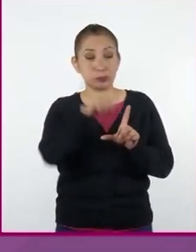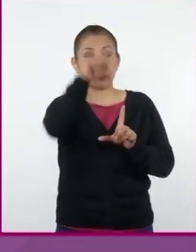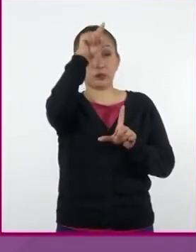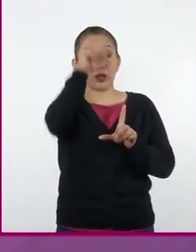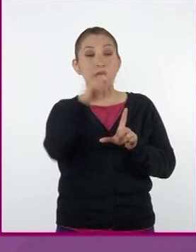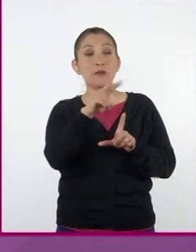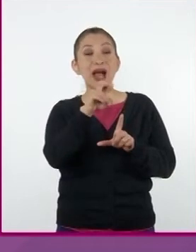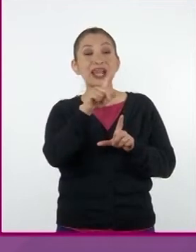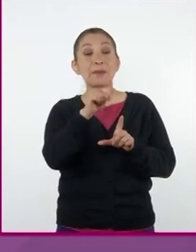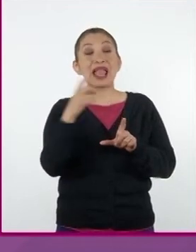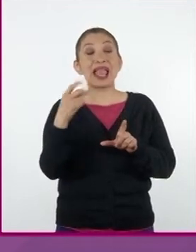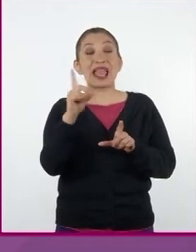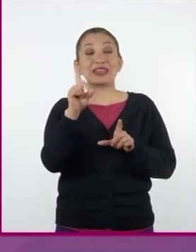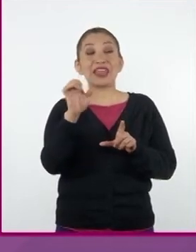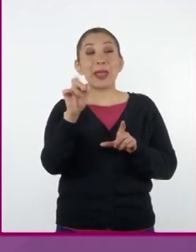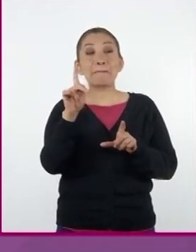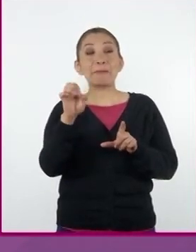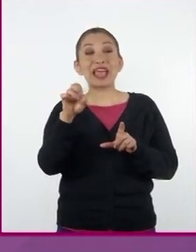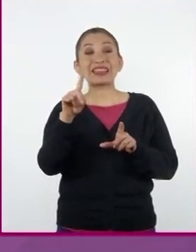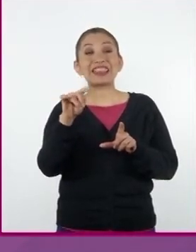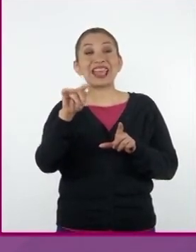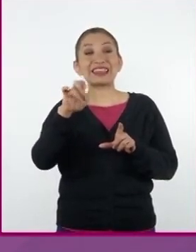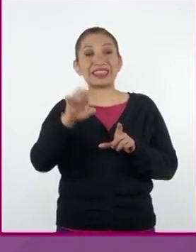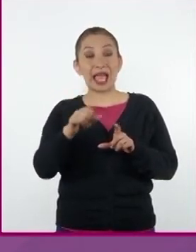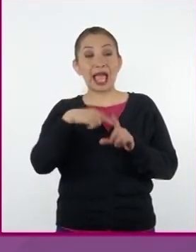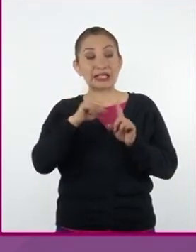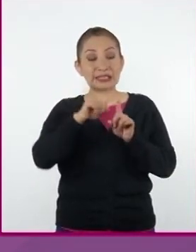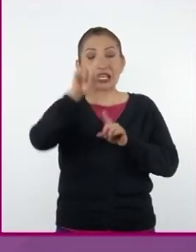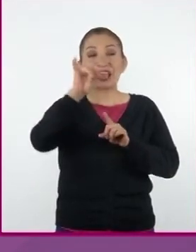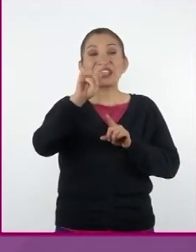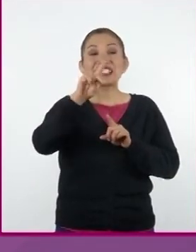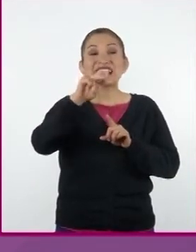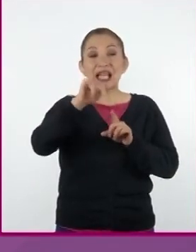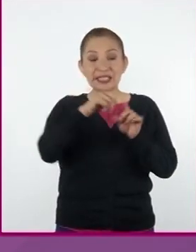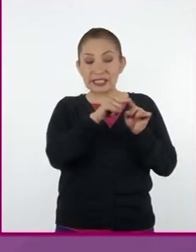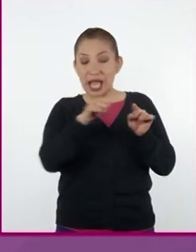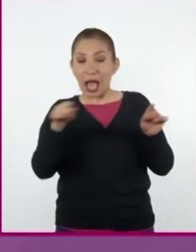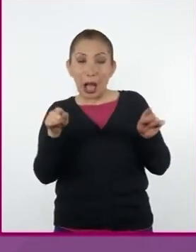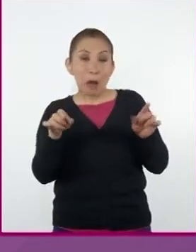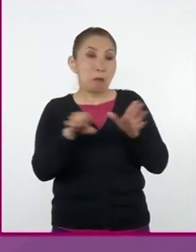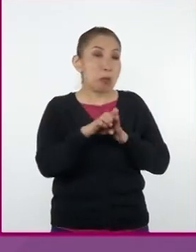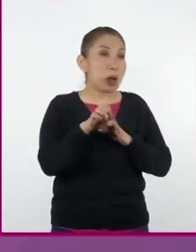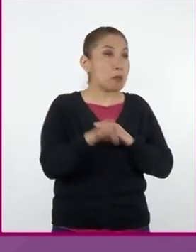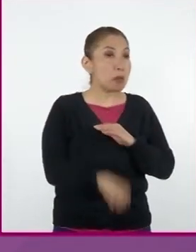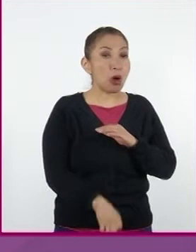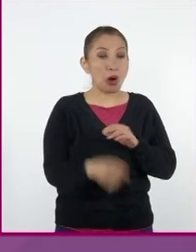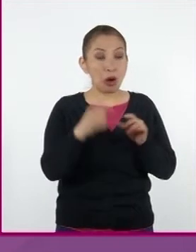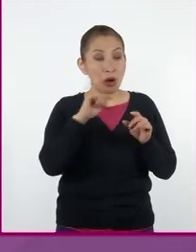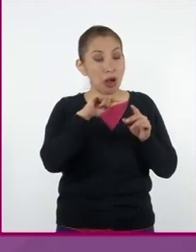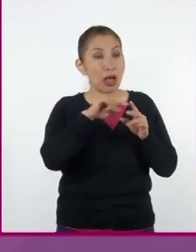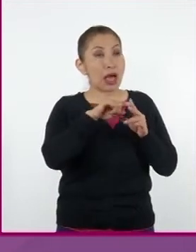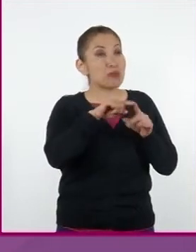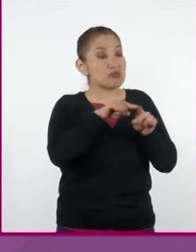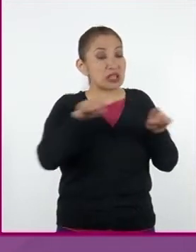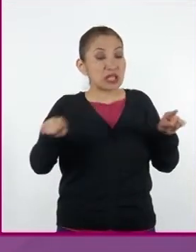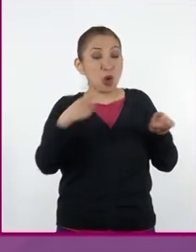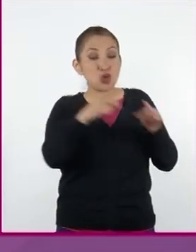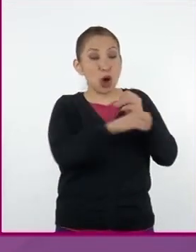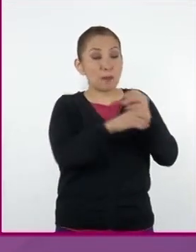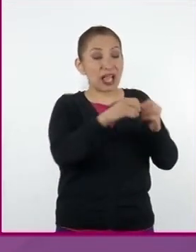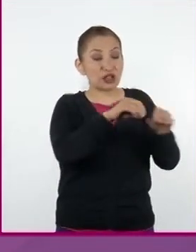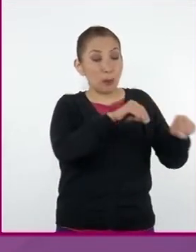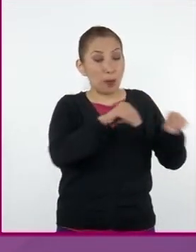la variable dependiente, que puede ser la distancia recorrida. Por ejemplo, la distancia recorrida por un objeto